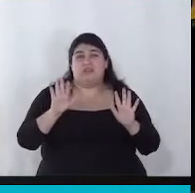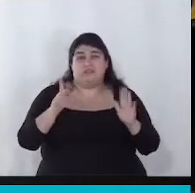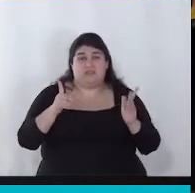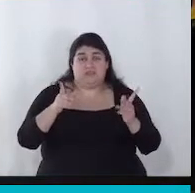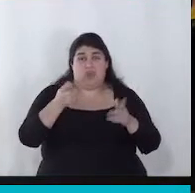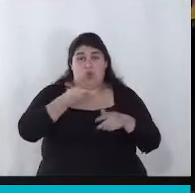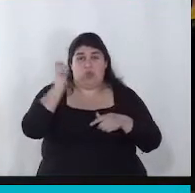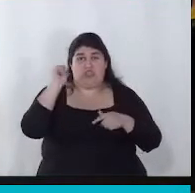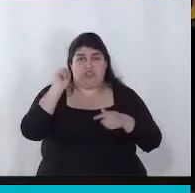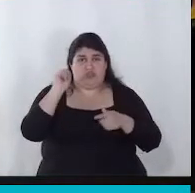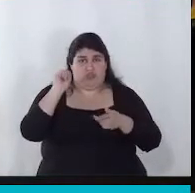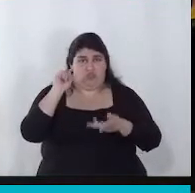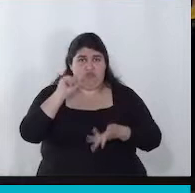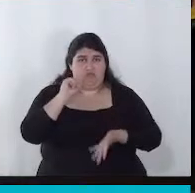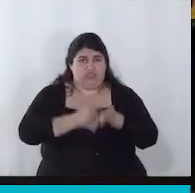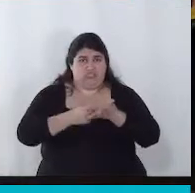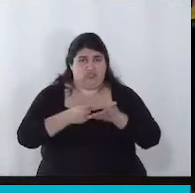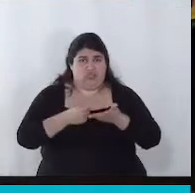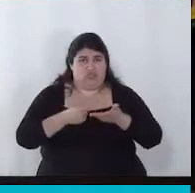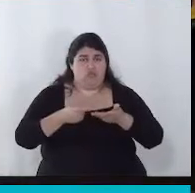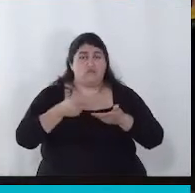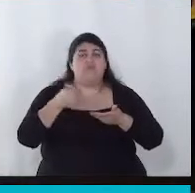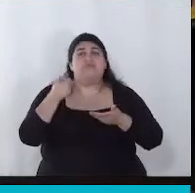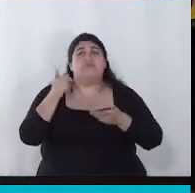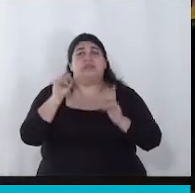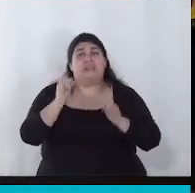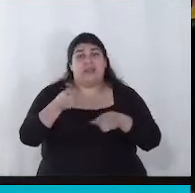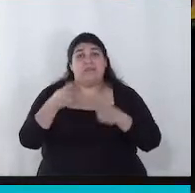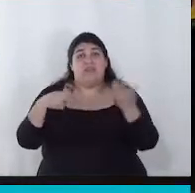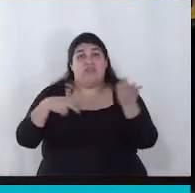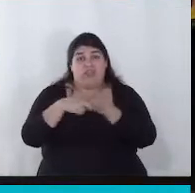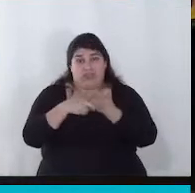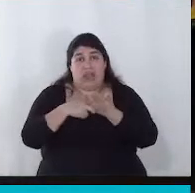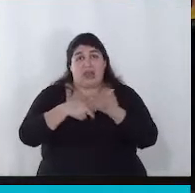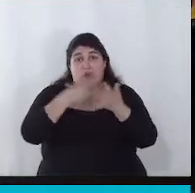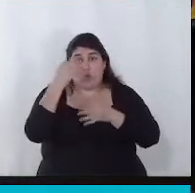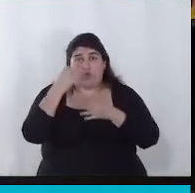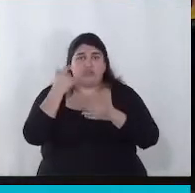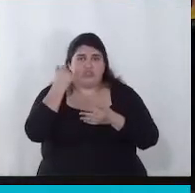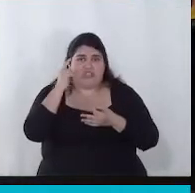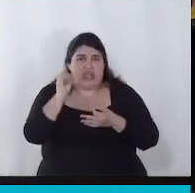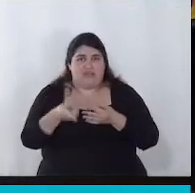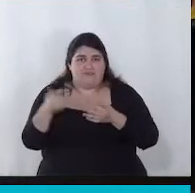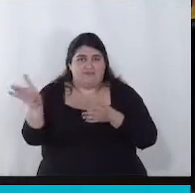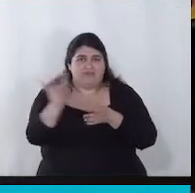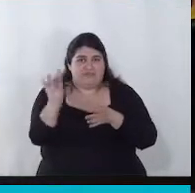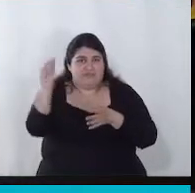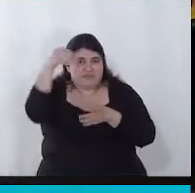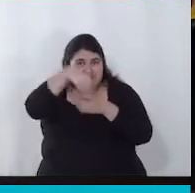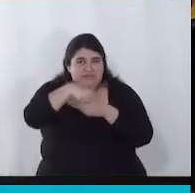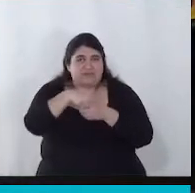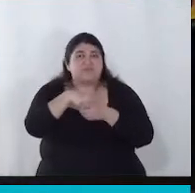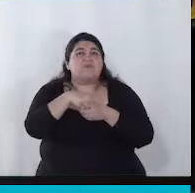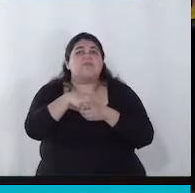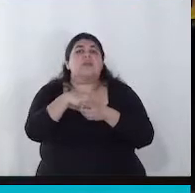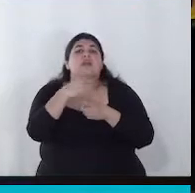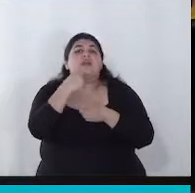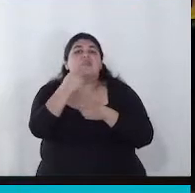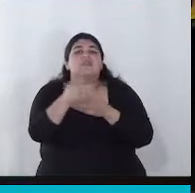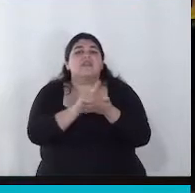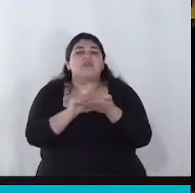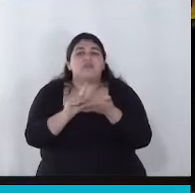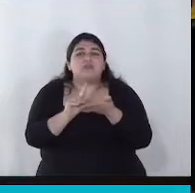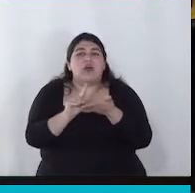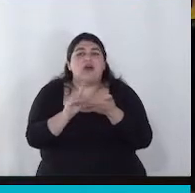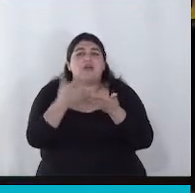juicio y de la toma intervención del fiscal de juicio designado legalmente resulta que esta diputada presenta